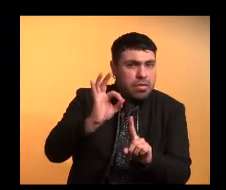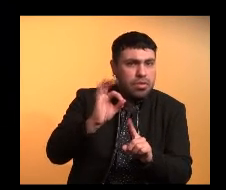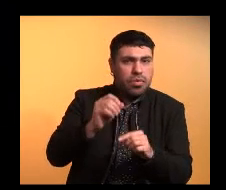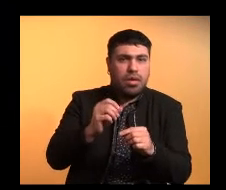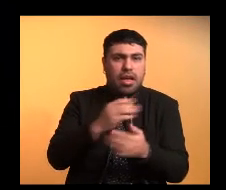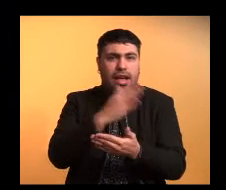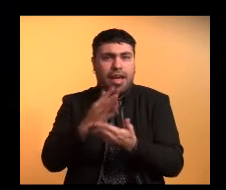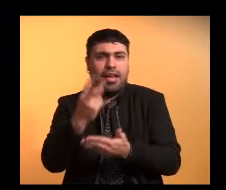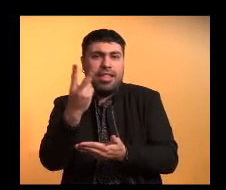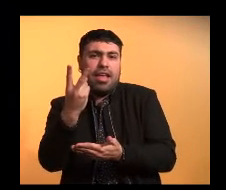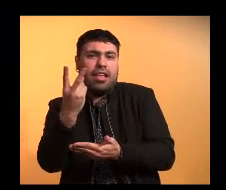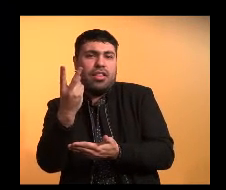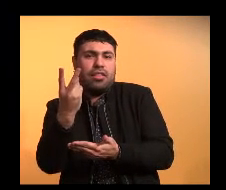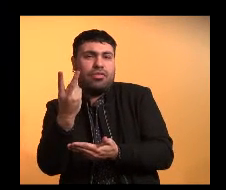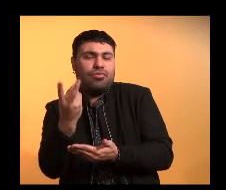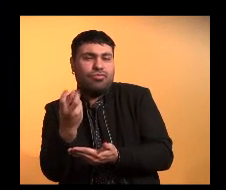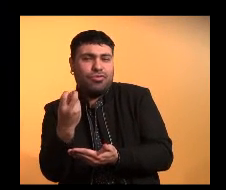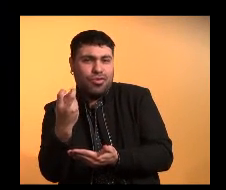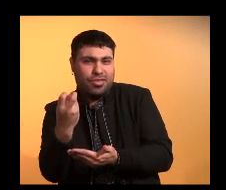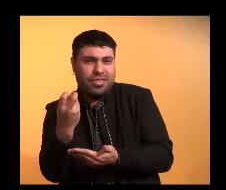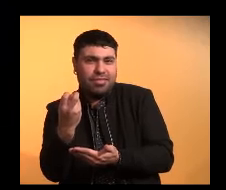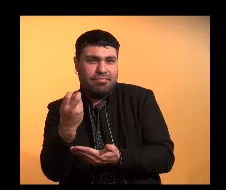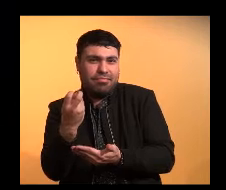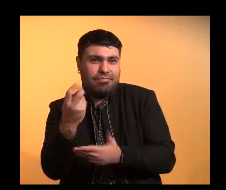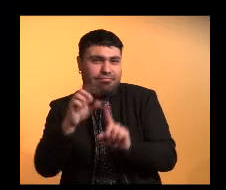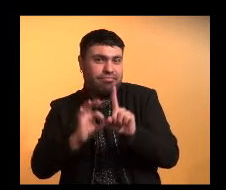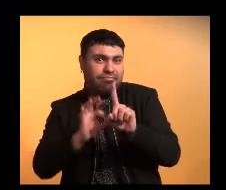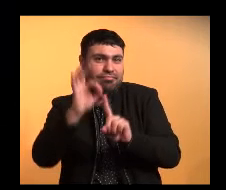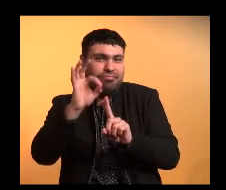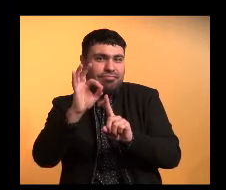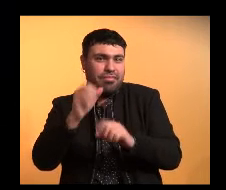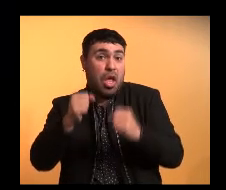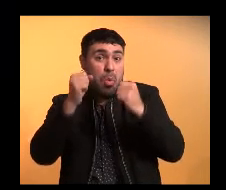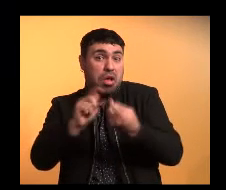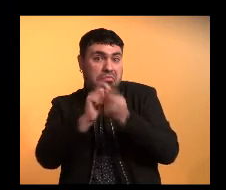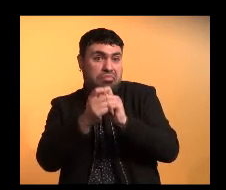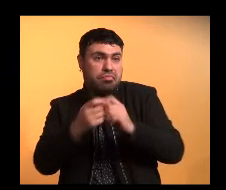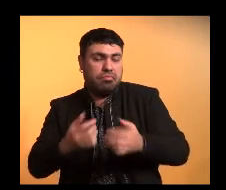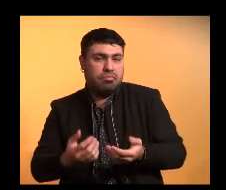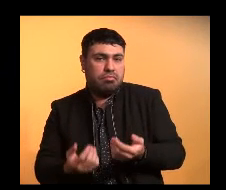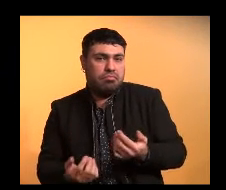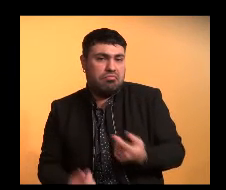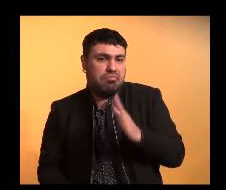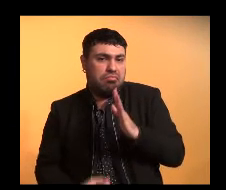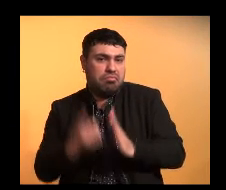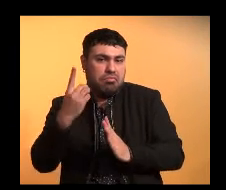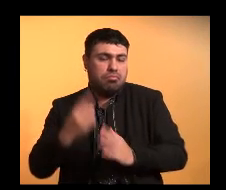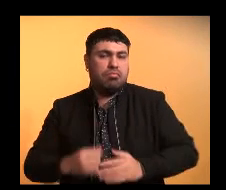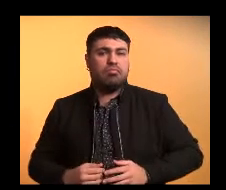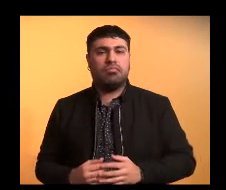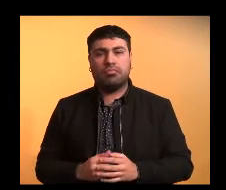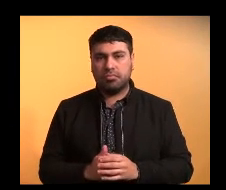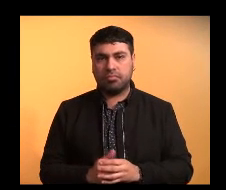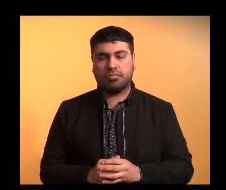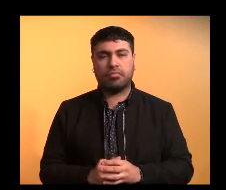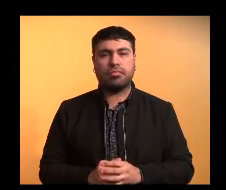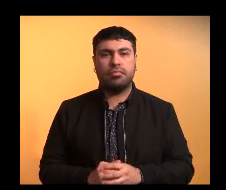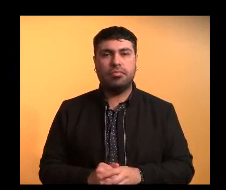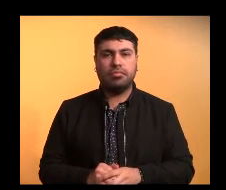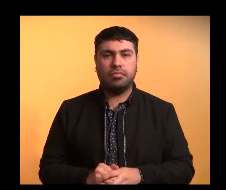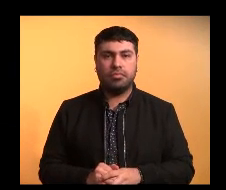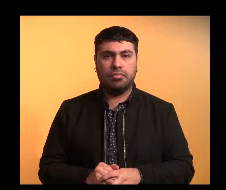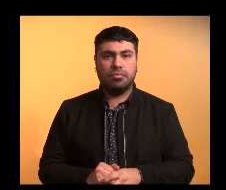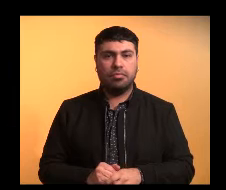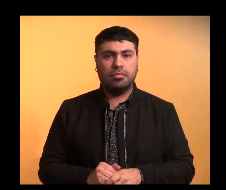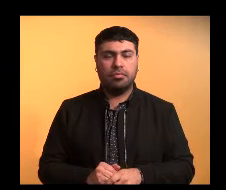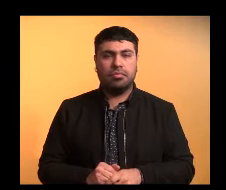considerando lo bajo que yo les mencionaba hace algún rato. Entonces, es probablemente el alga más numerosa en